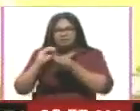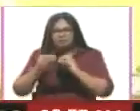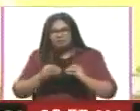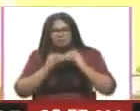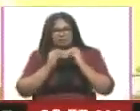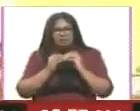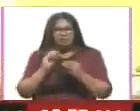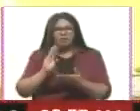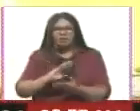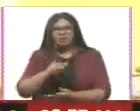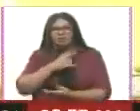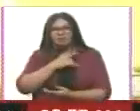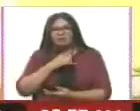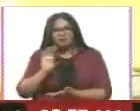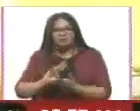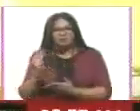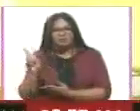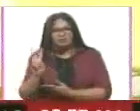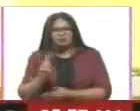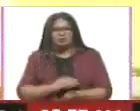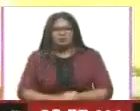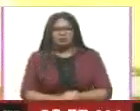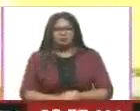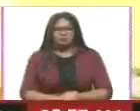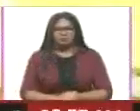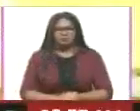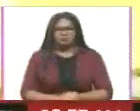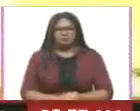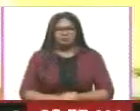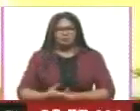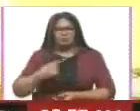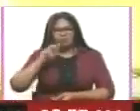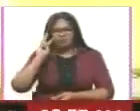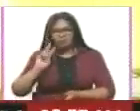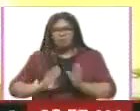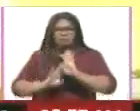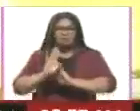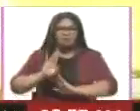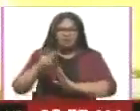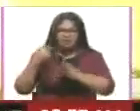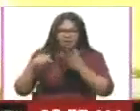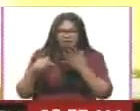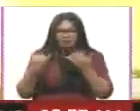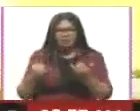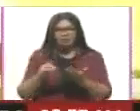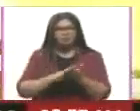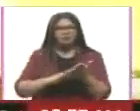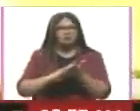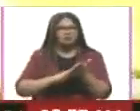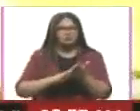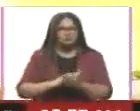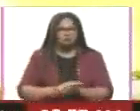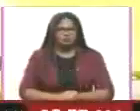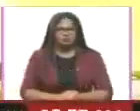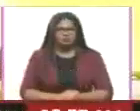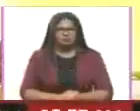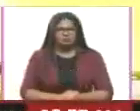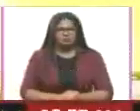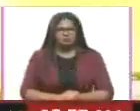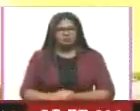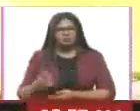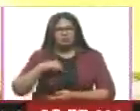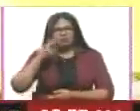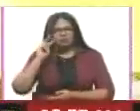Subcomisión de Infraestructura, de la que formamos parte, y que es la que ha venido desarrollando las obras de recuperación. Aquí nos encontramos, bueno, con los edificios